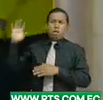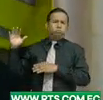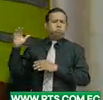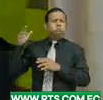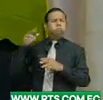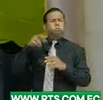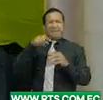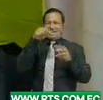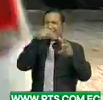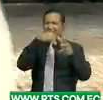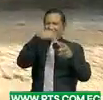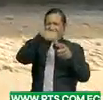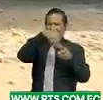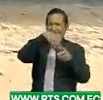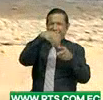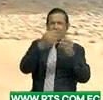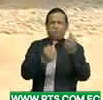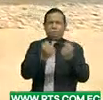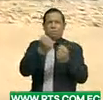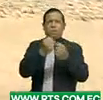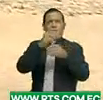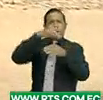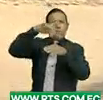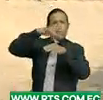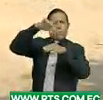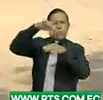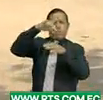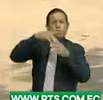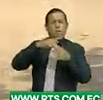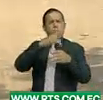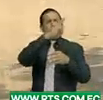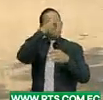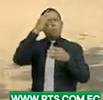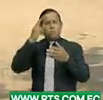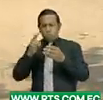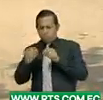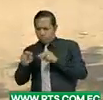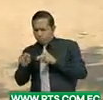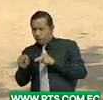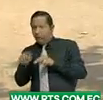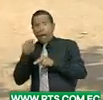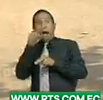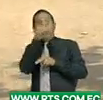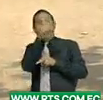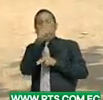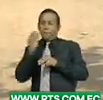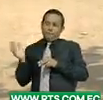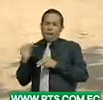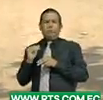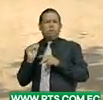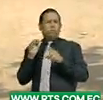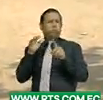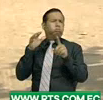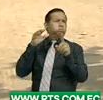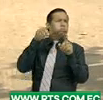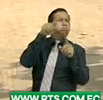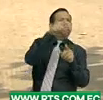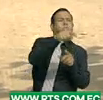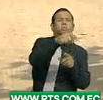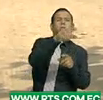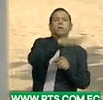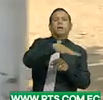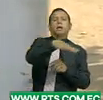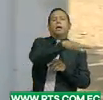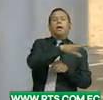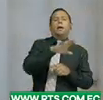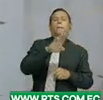GPS de la unidad. De esa forma llegaron hasta el bloque 1 de Bastión Popular. El camión fue ubicado totalmente